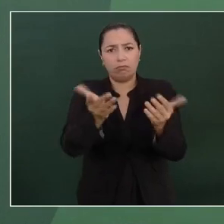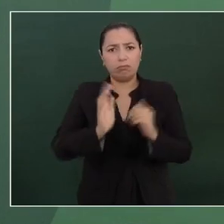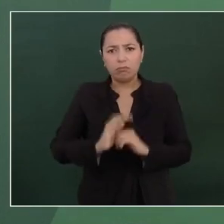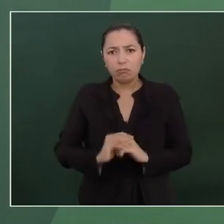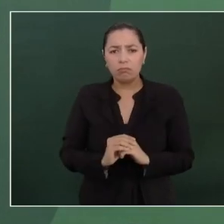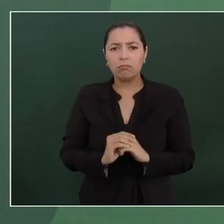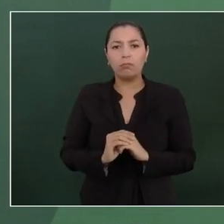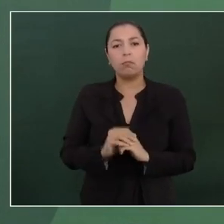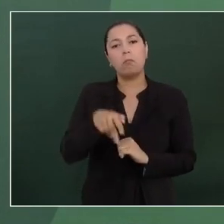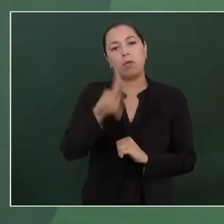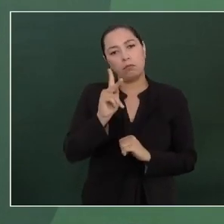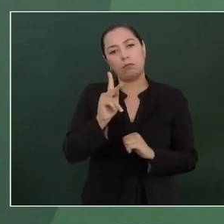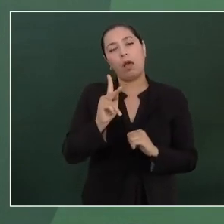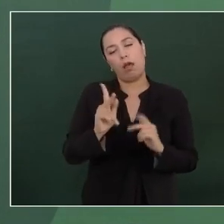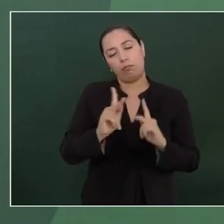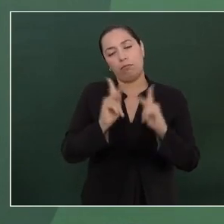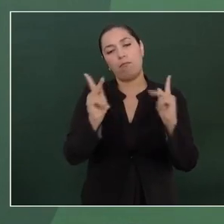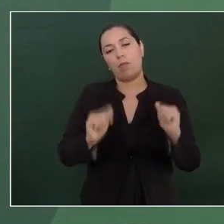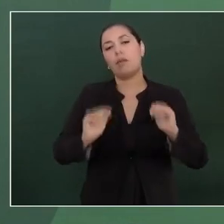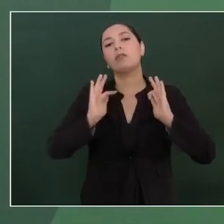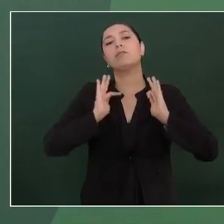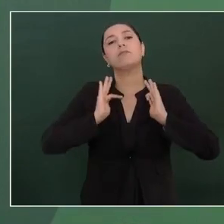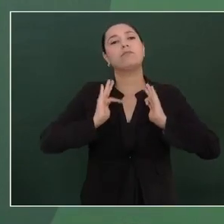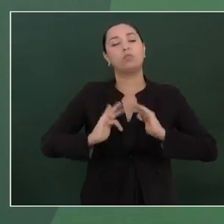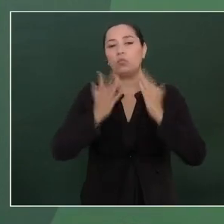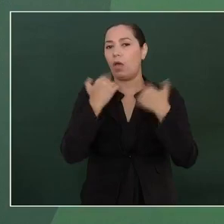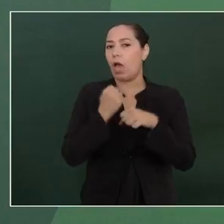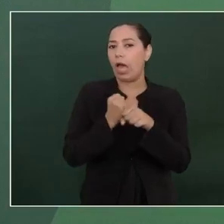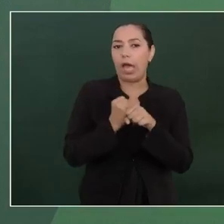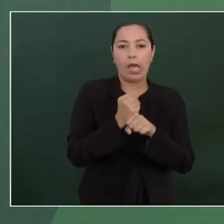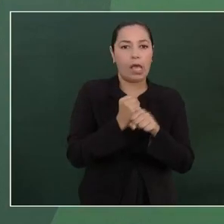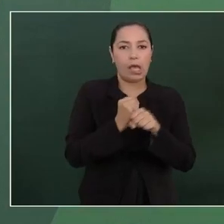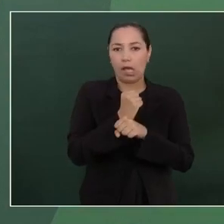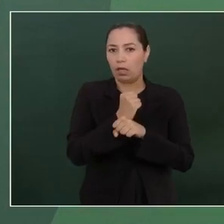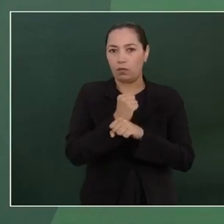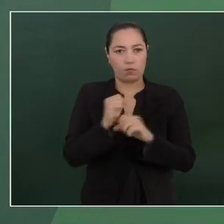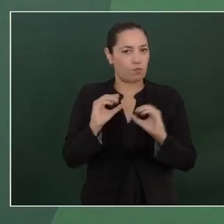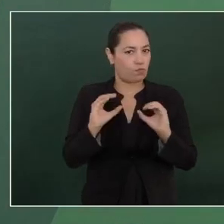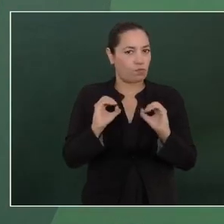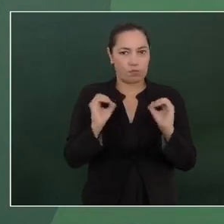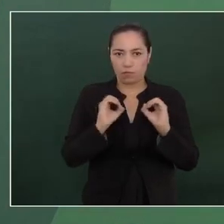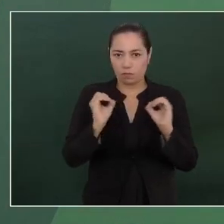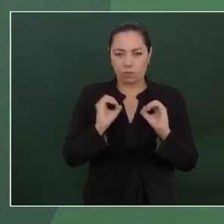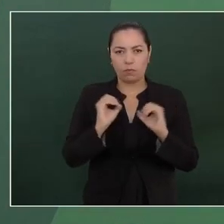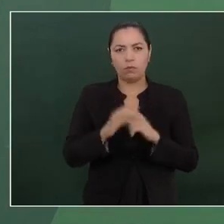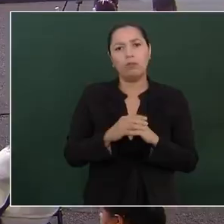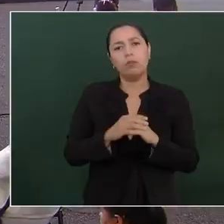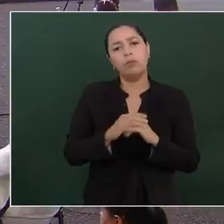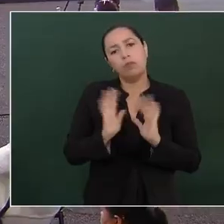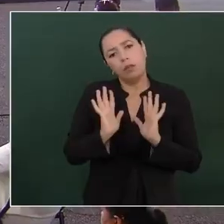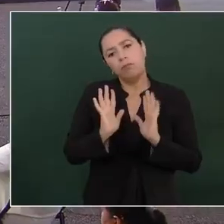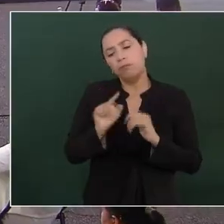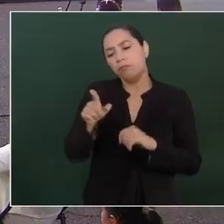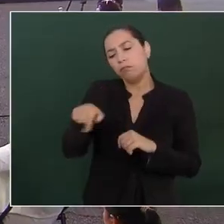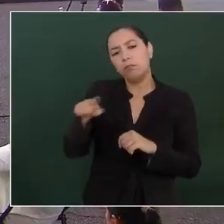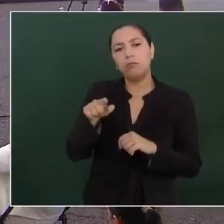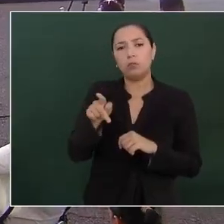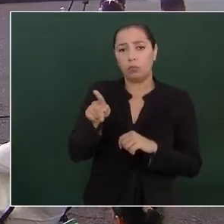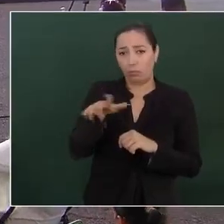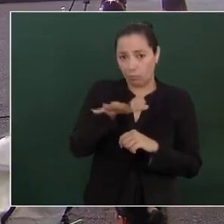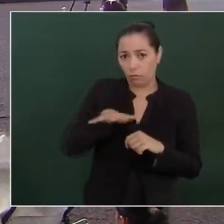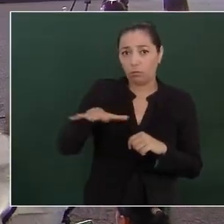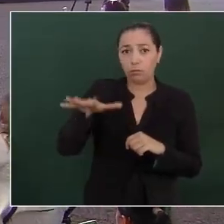sean pacíficas, sin violencia, y dejarle al pueblo de Sinaloa, que es un